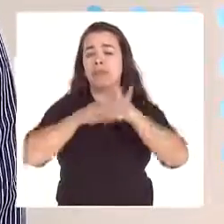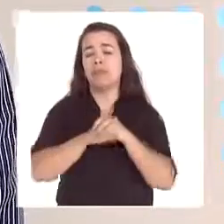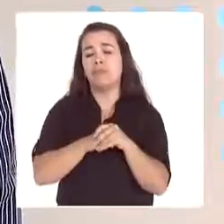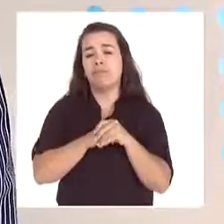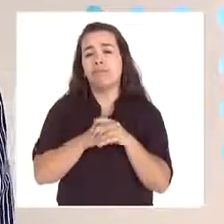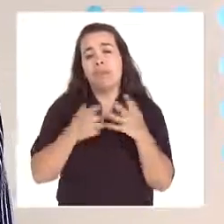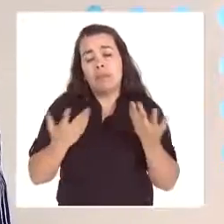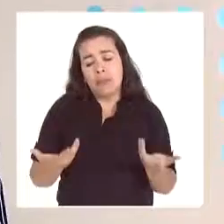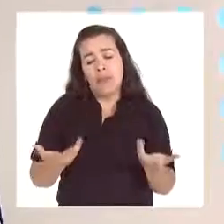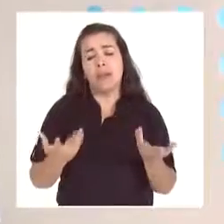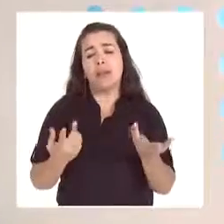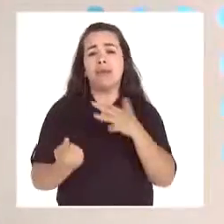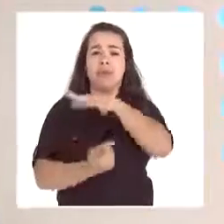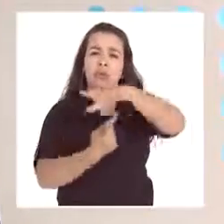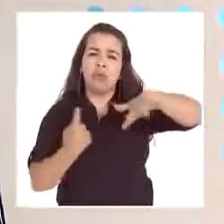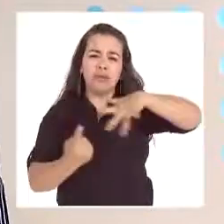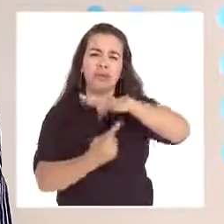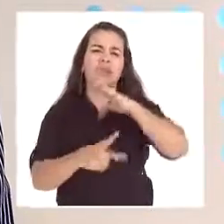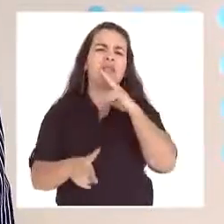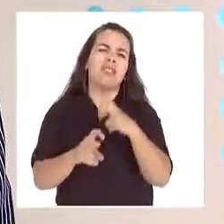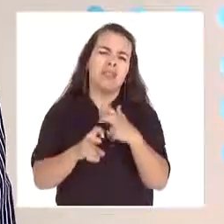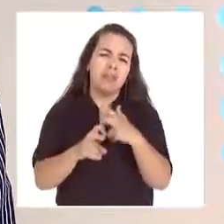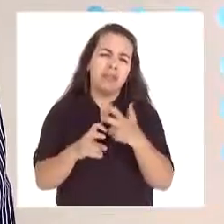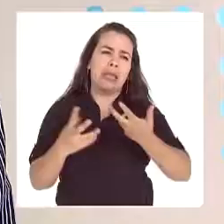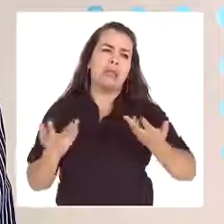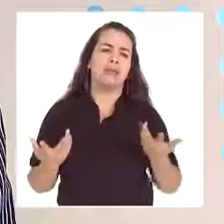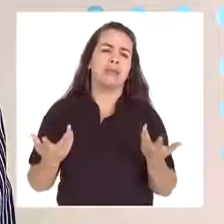de condiciones que están